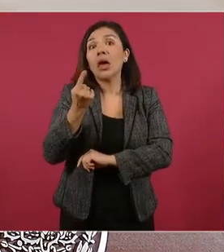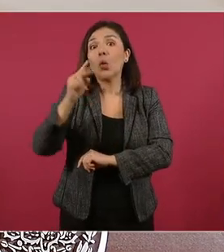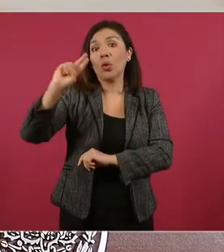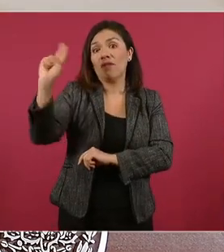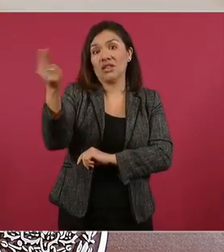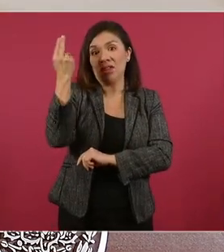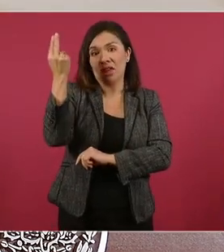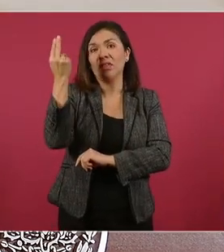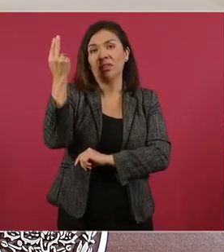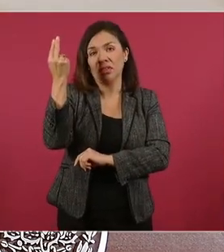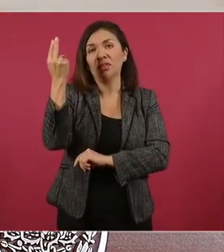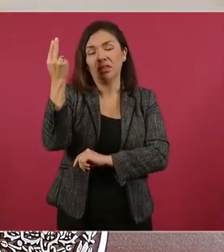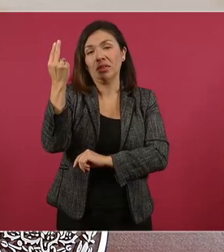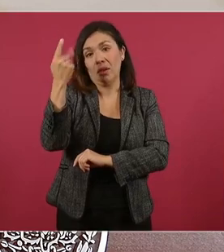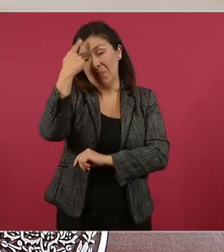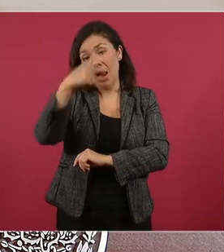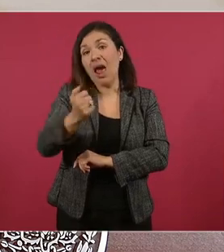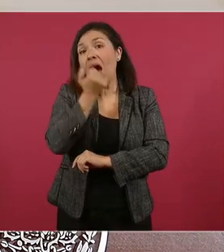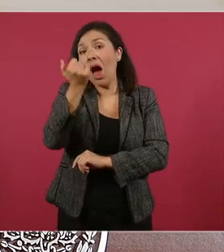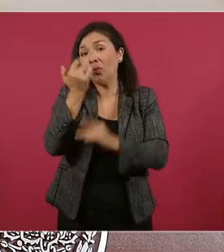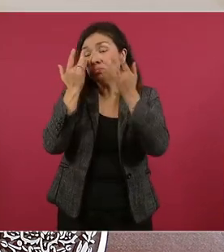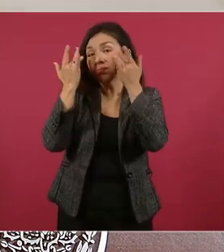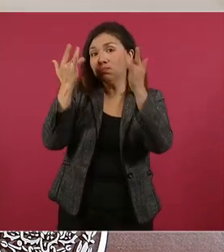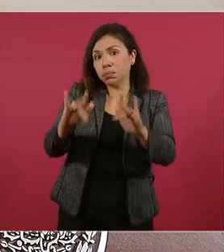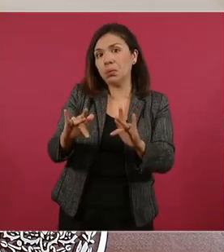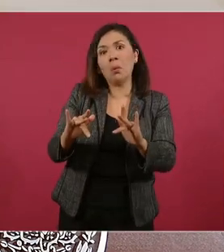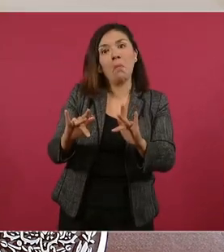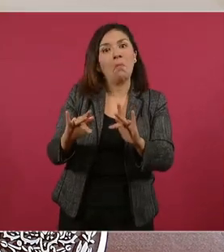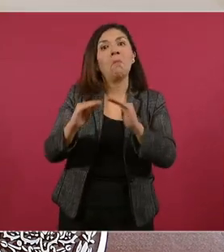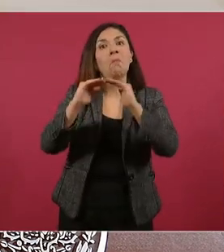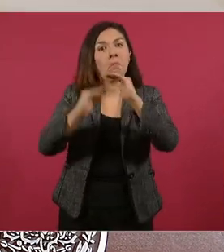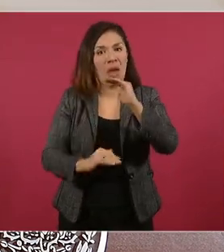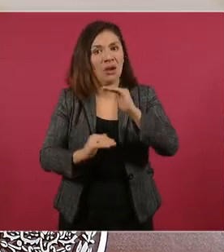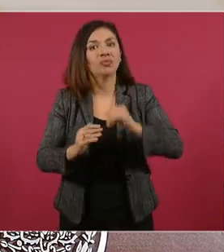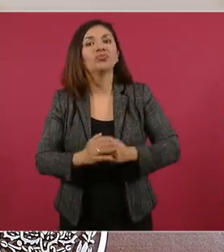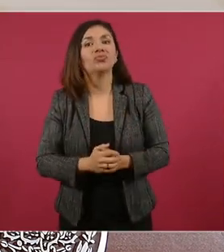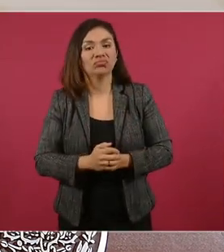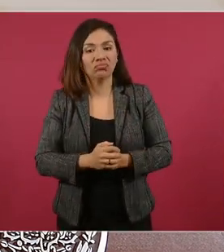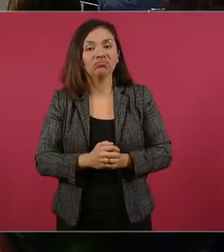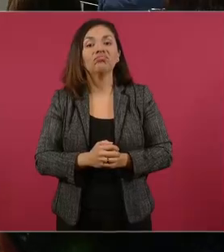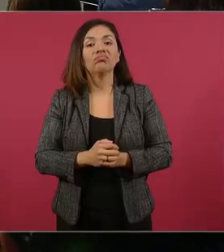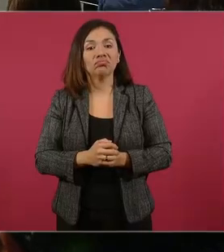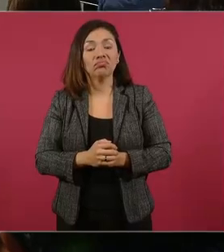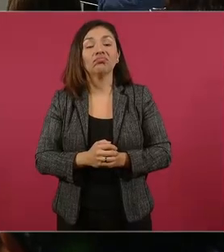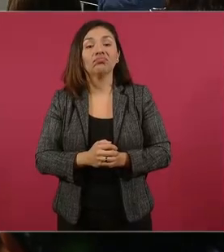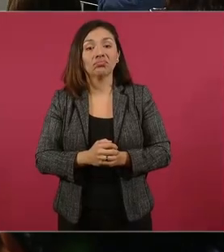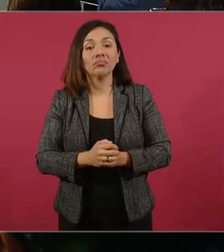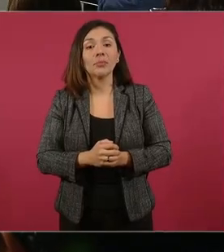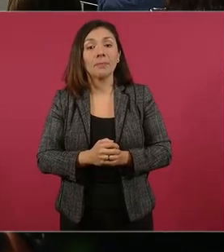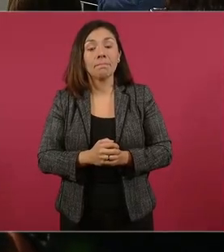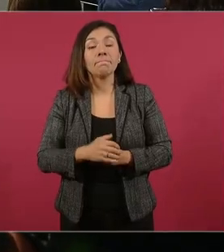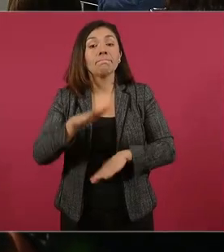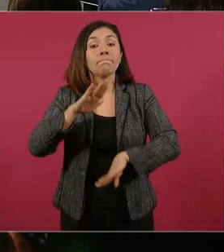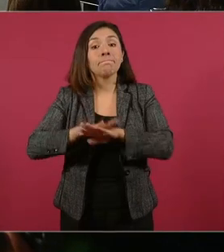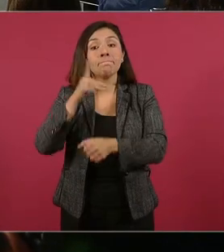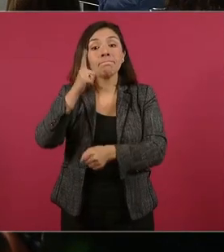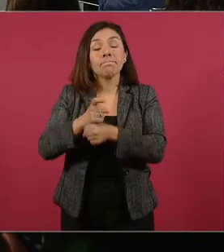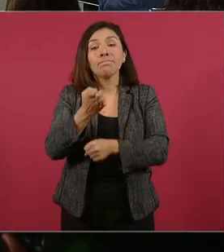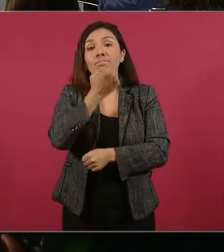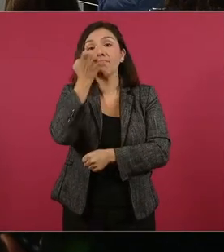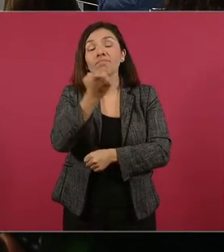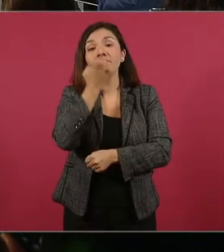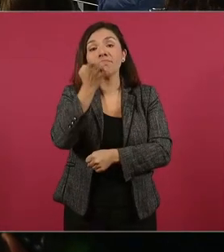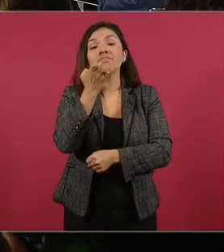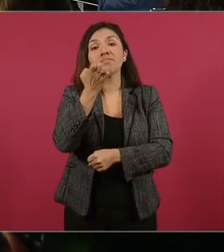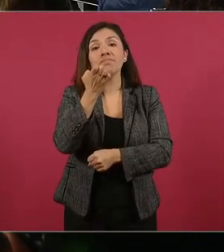superior, en cuanto a deserción, sí, donde más hemos avanzado es en el nivel medio superior.